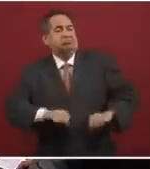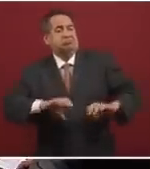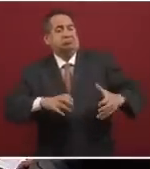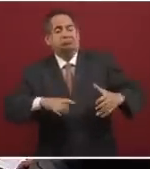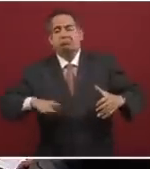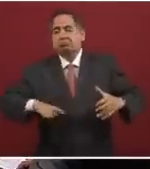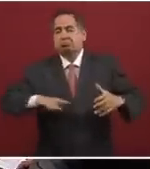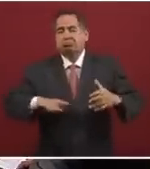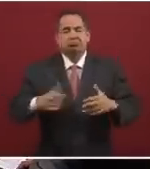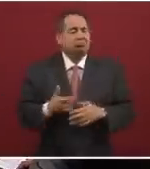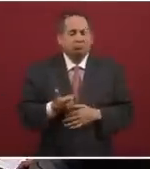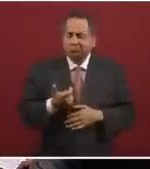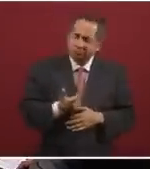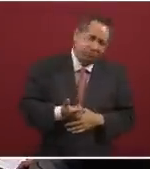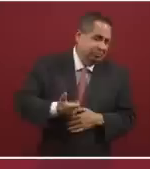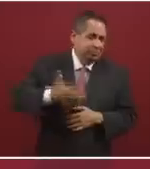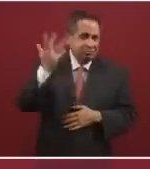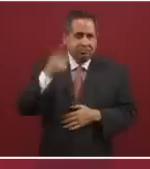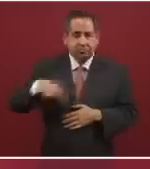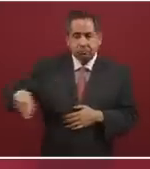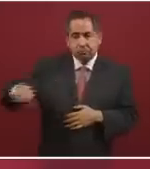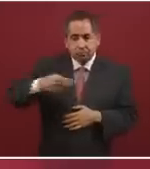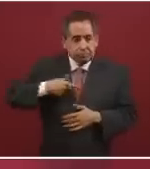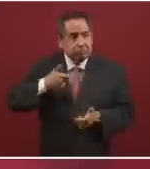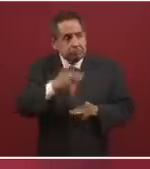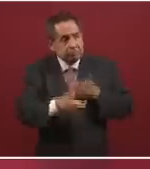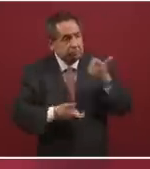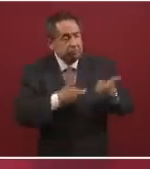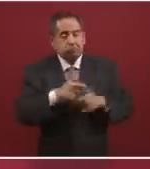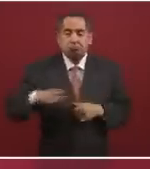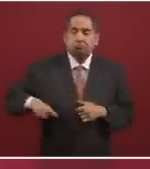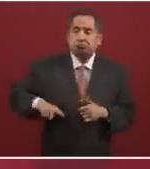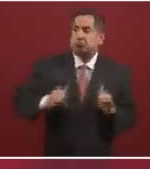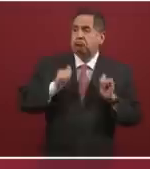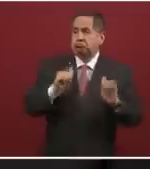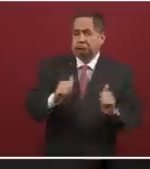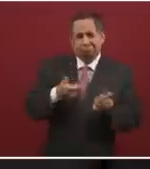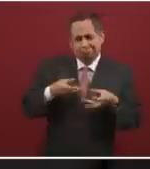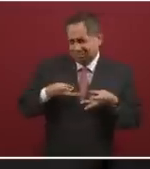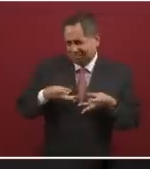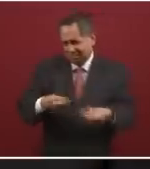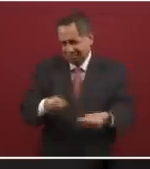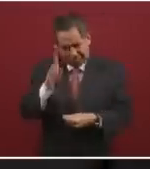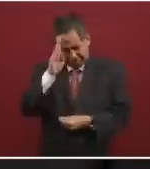el gobierno. Le costaba mucho al pueblo mantener al gobierno.